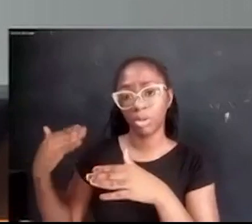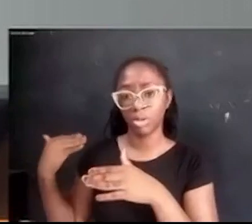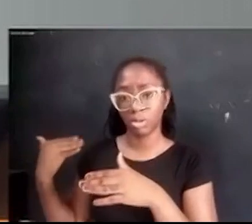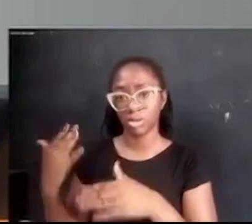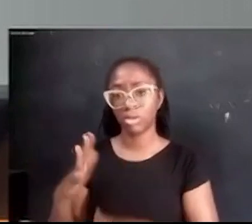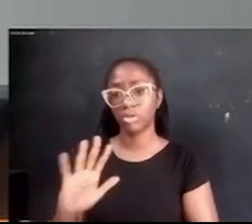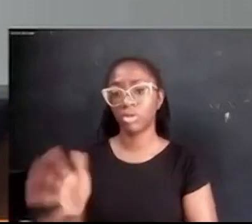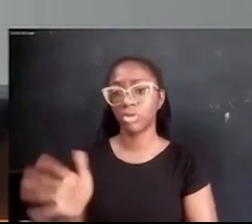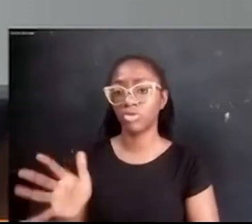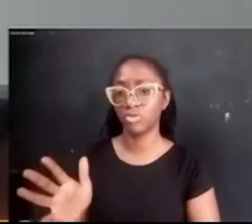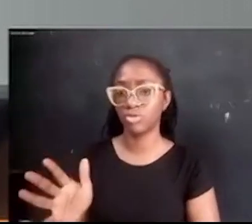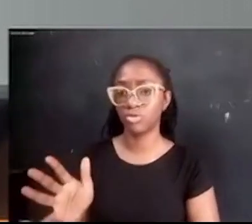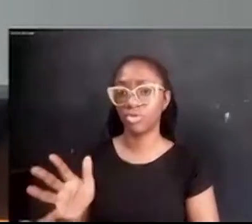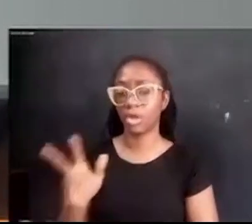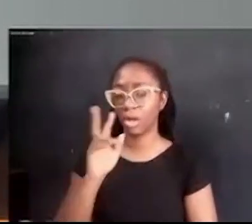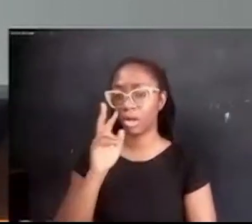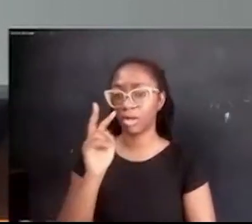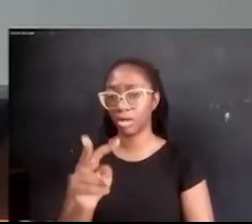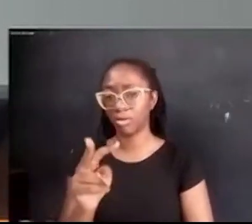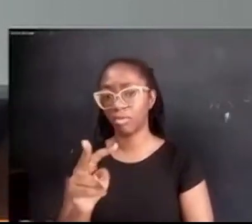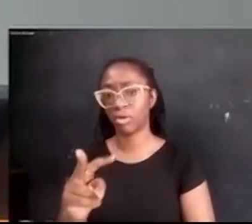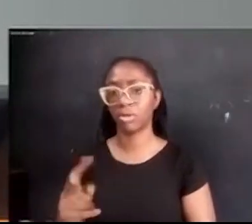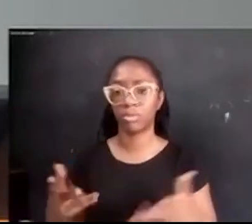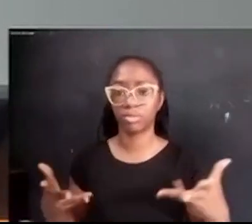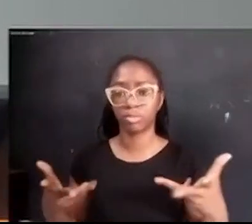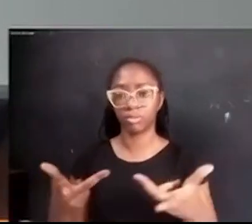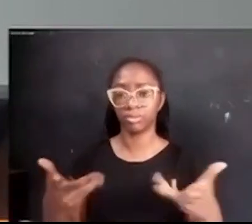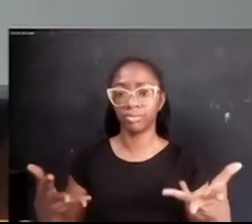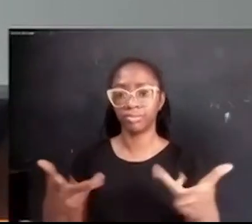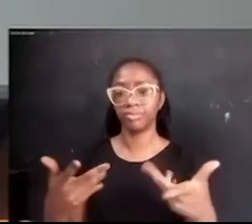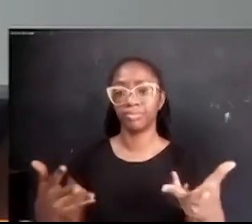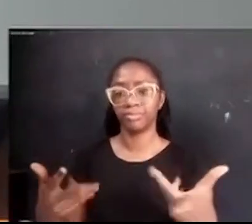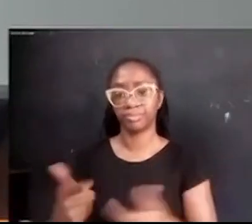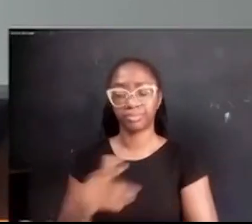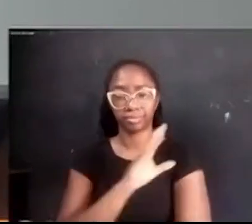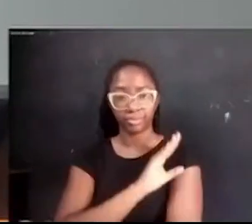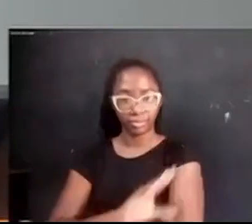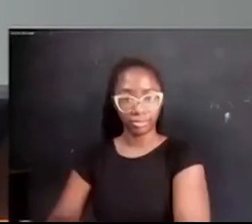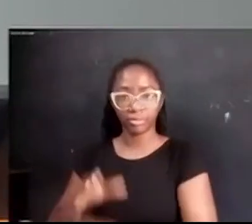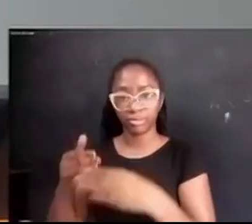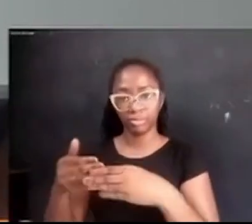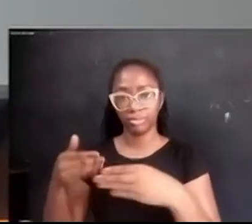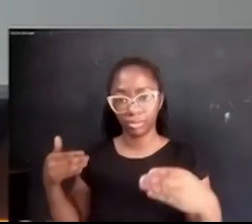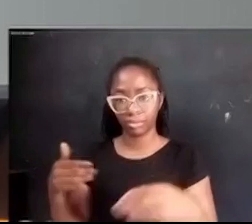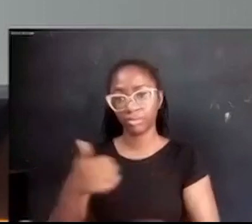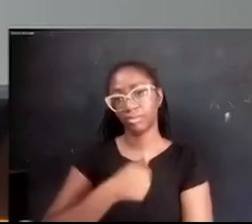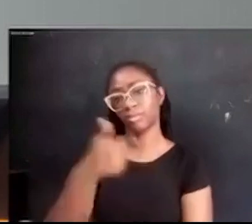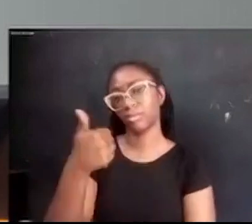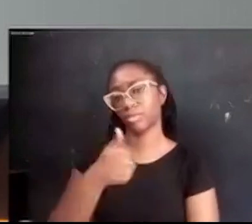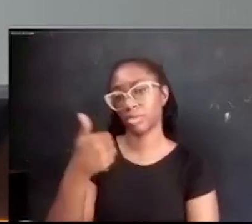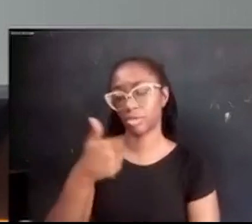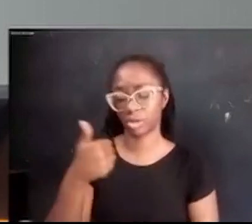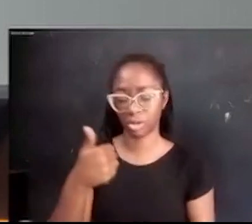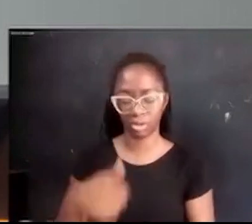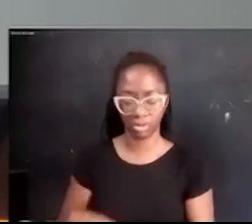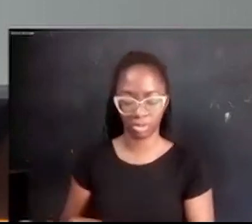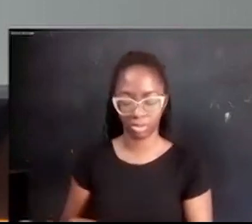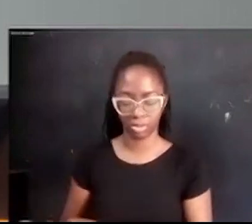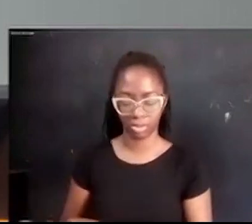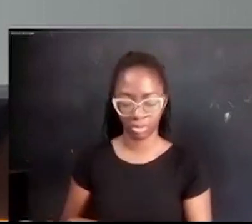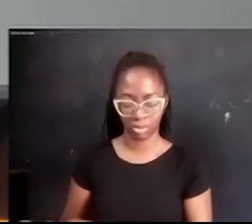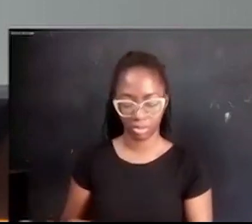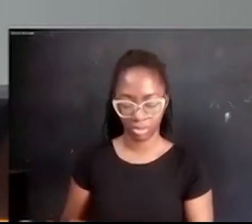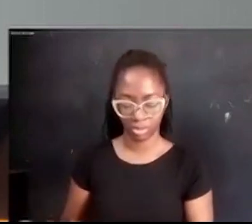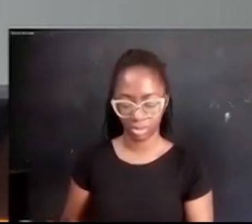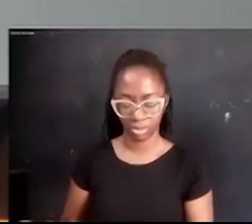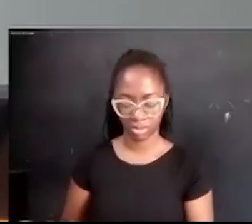capitalizaron sobre una rica experiencia constitucional previa. Es una primera perspectiva. Otra perspectiva